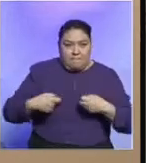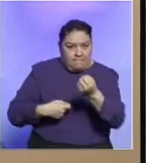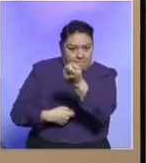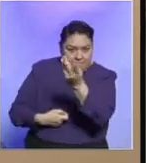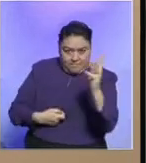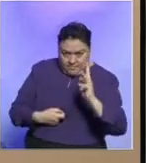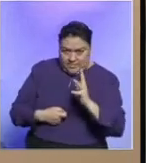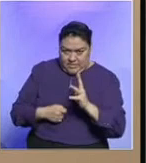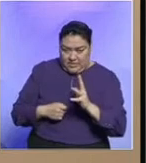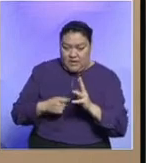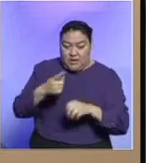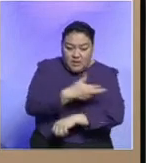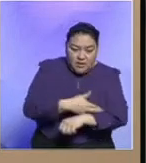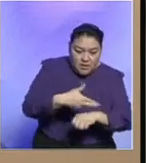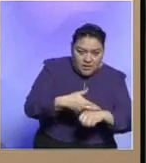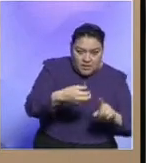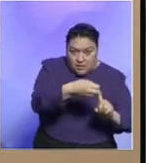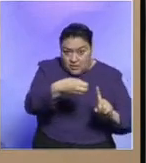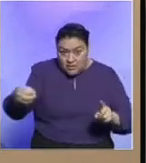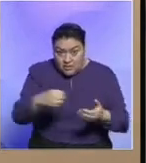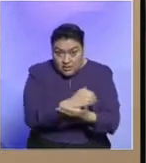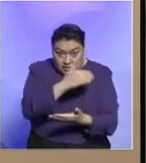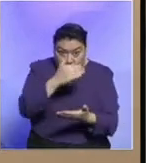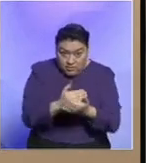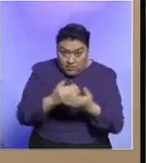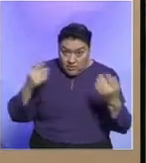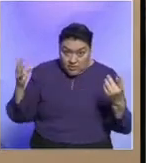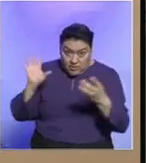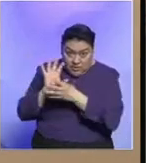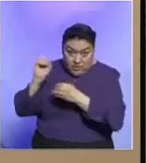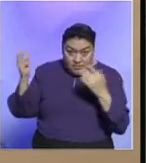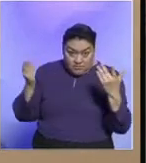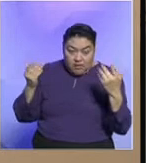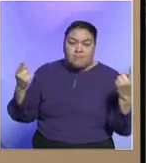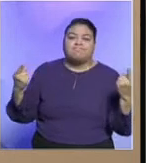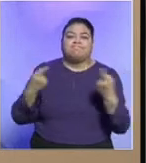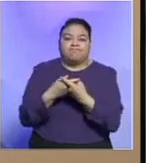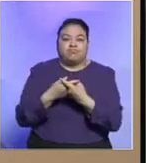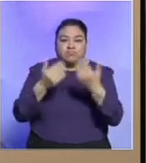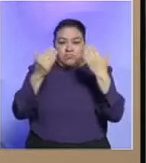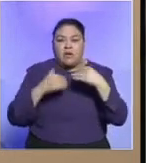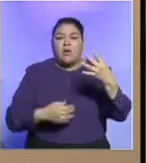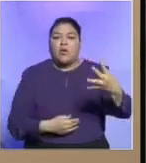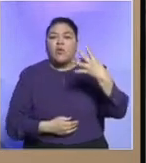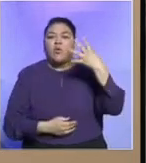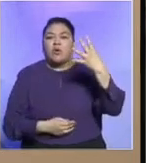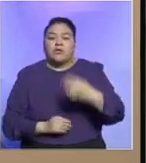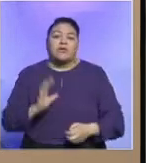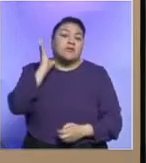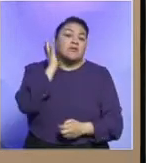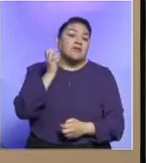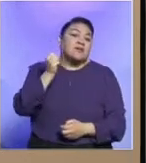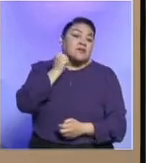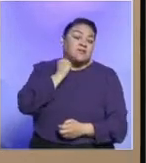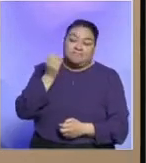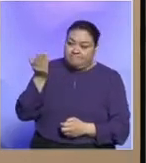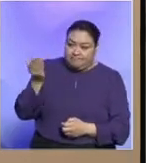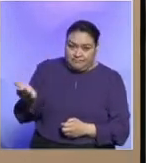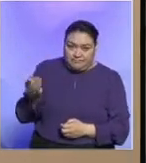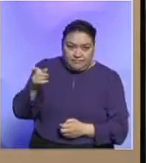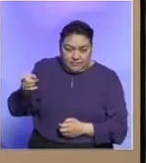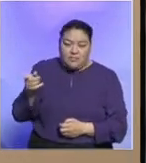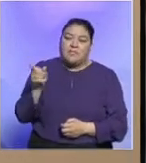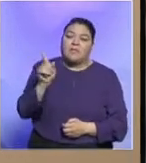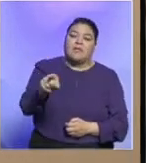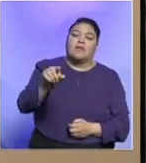de México? Antes de poner la información, los invitamos a que nos ayuden a compartir este video en todas sus redes